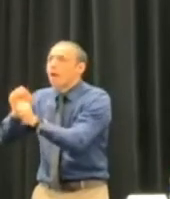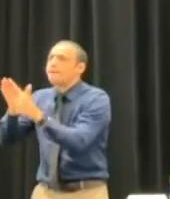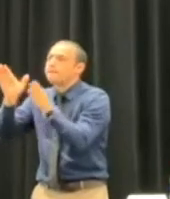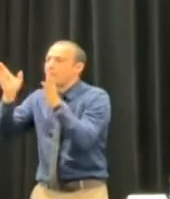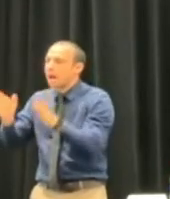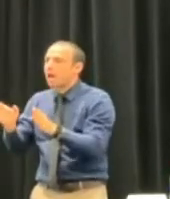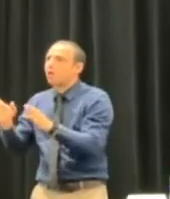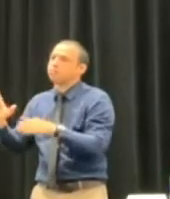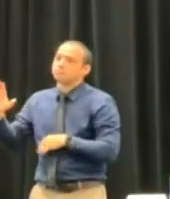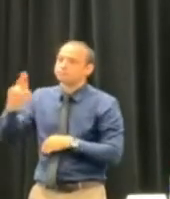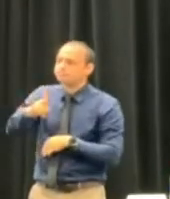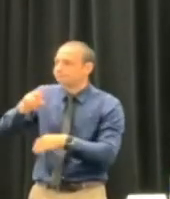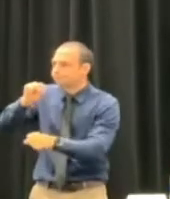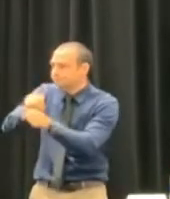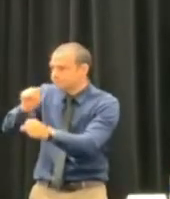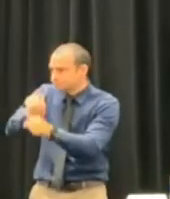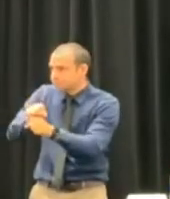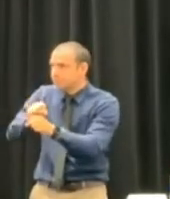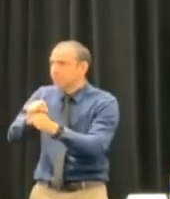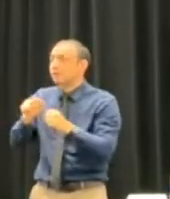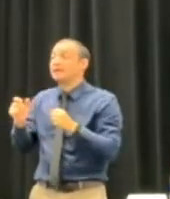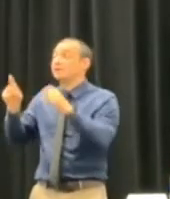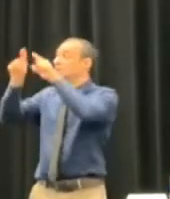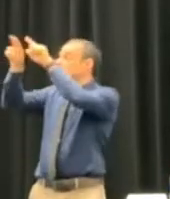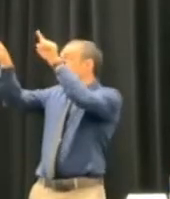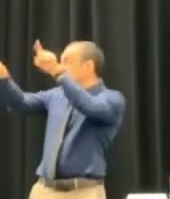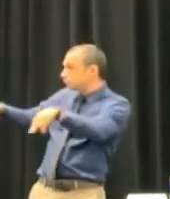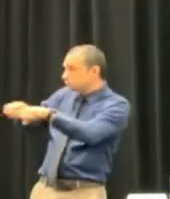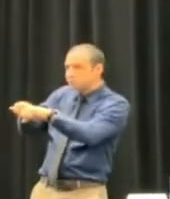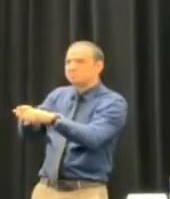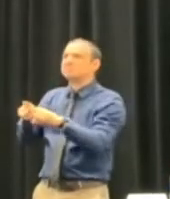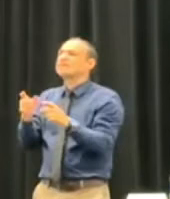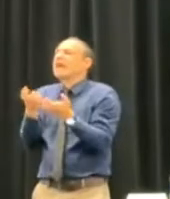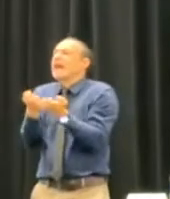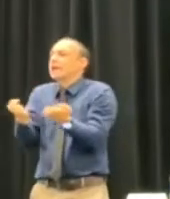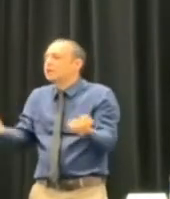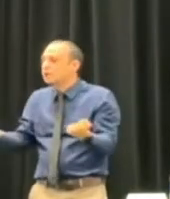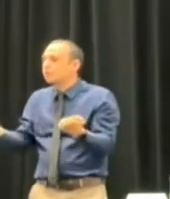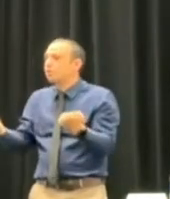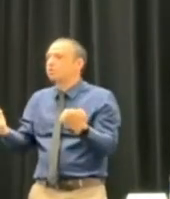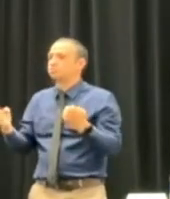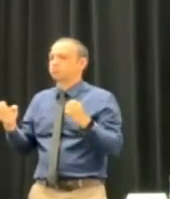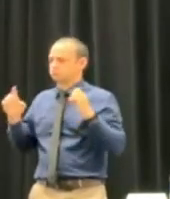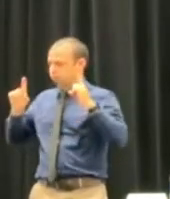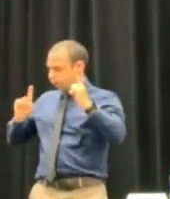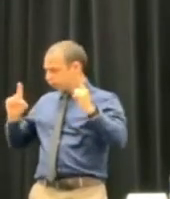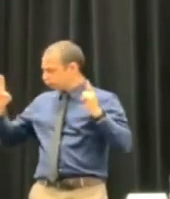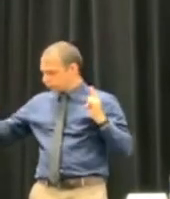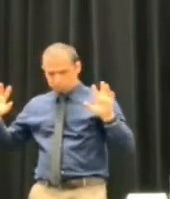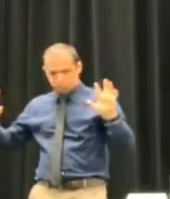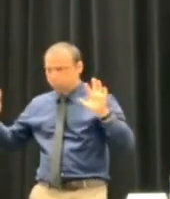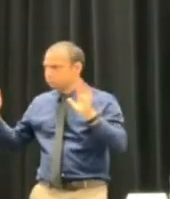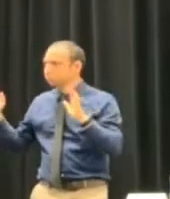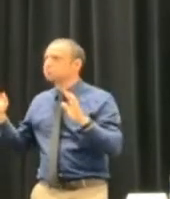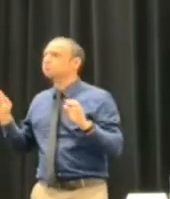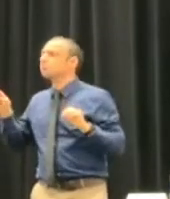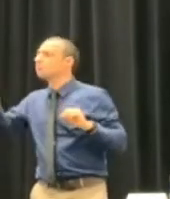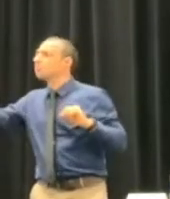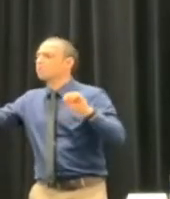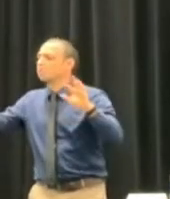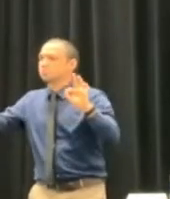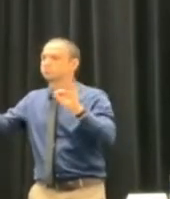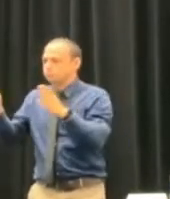lugar de trabajo con su rotulación con su equipo de higienización con su separación de espacio entre empleados y con sus estrategias para